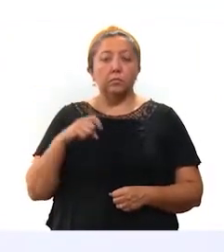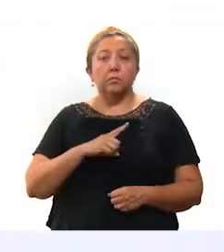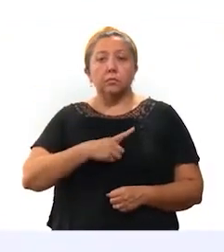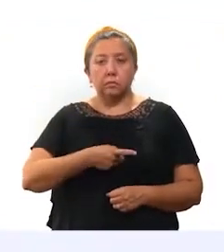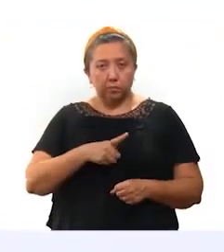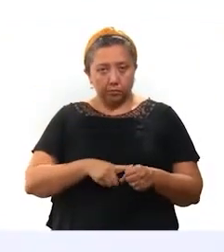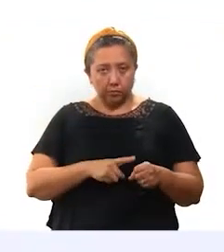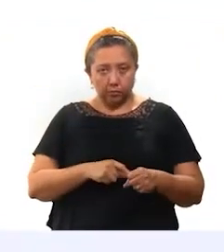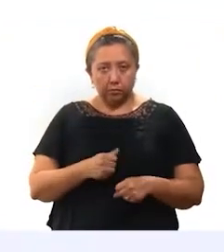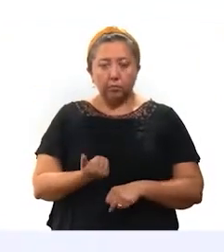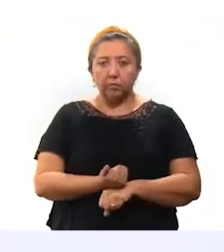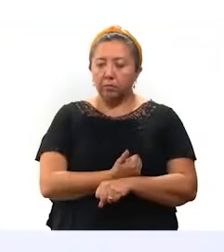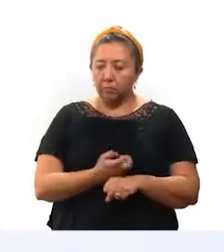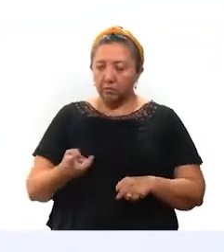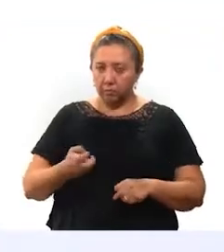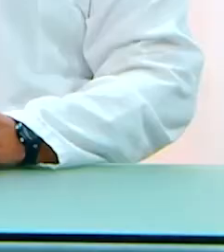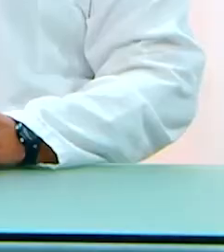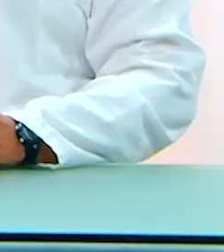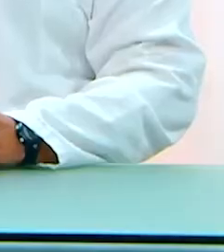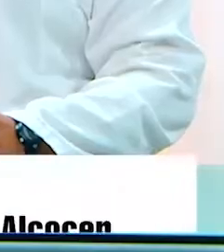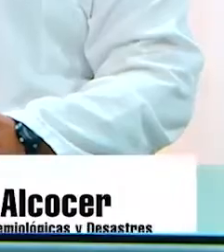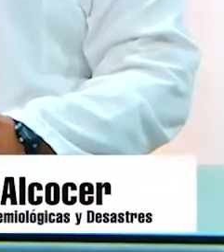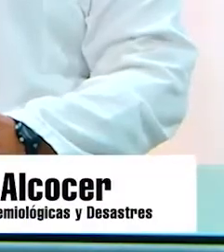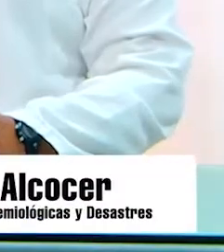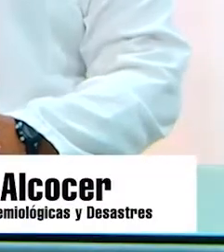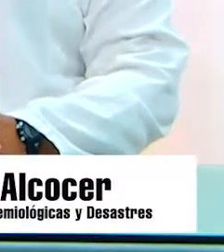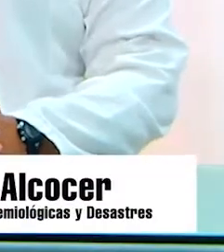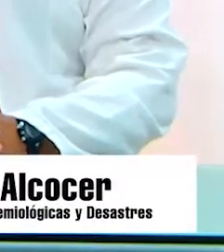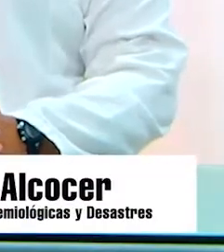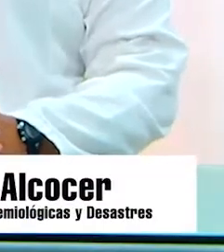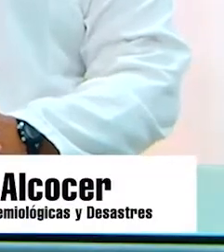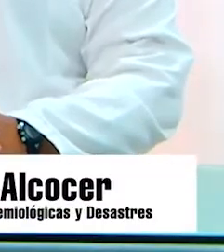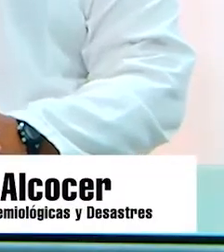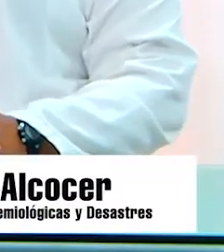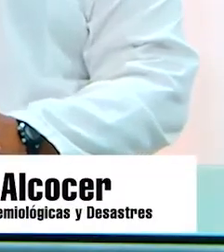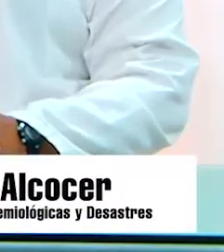salud marcan color amarillo. Hasta aquí mi reporte, Químico. Gracias,